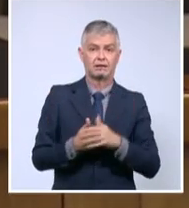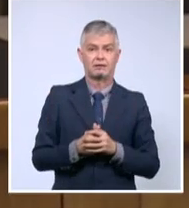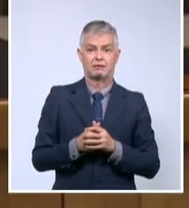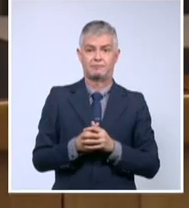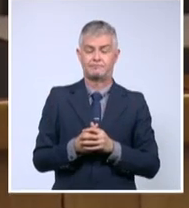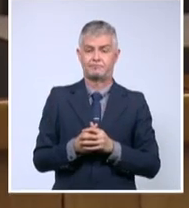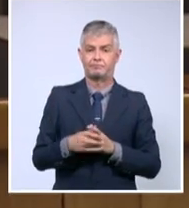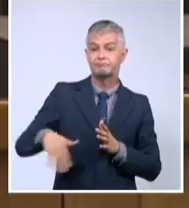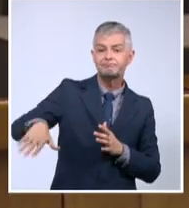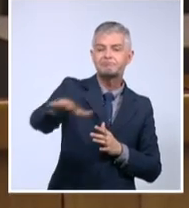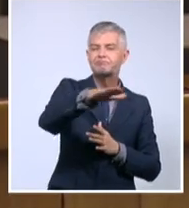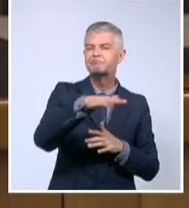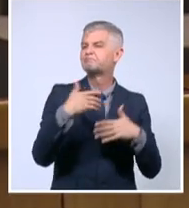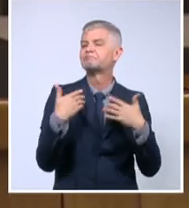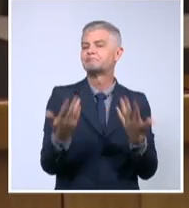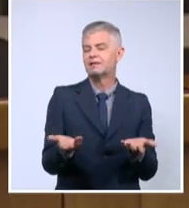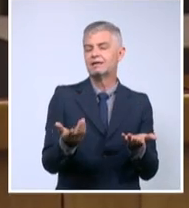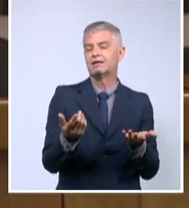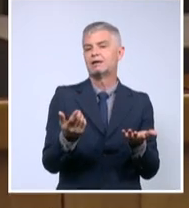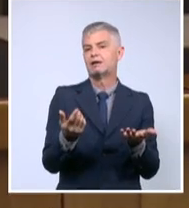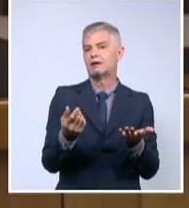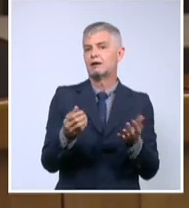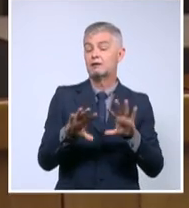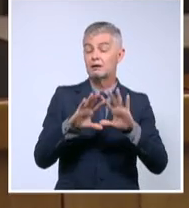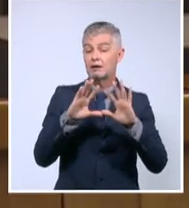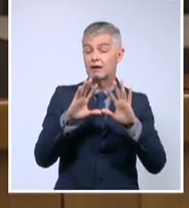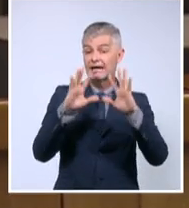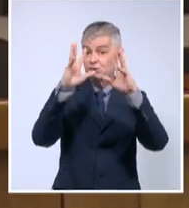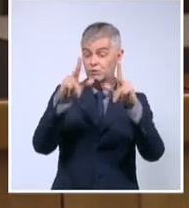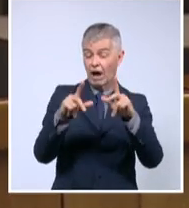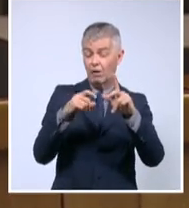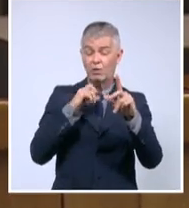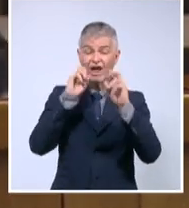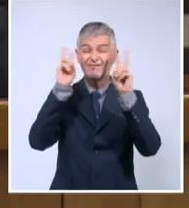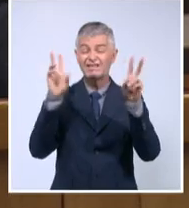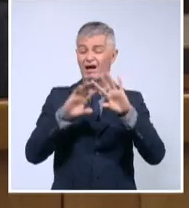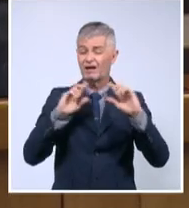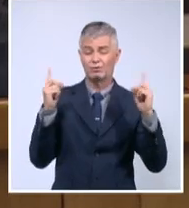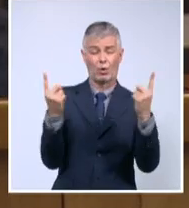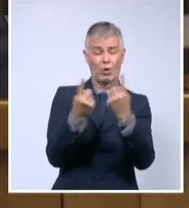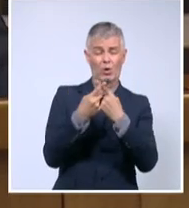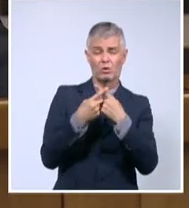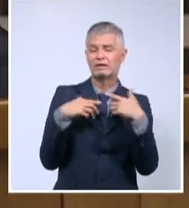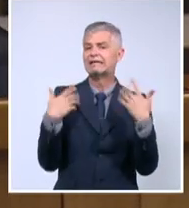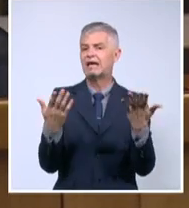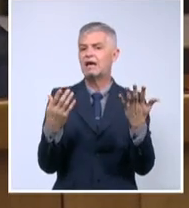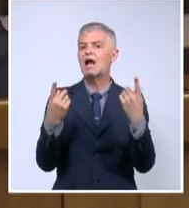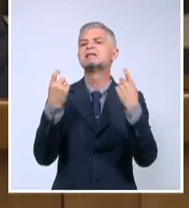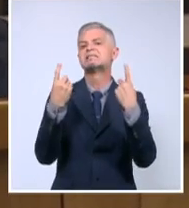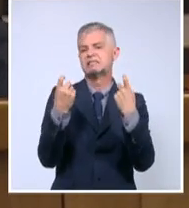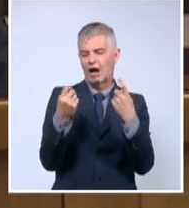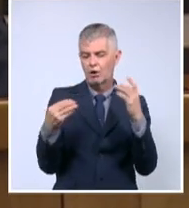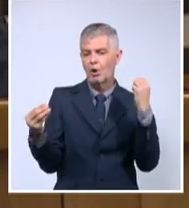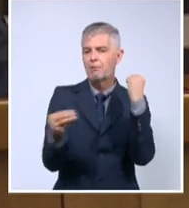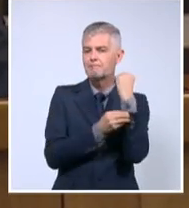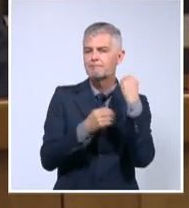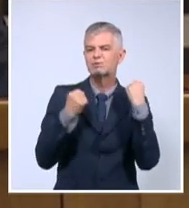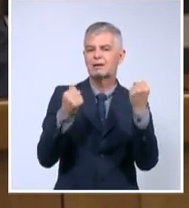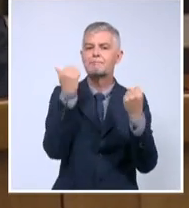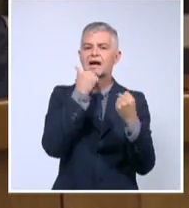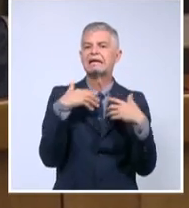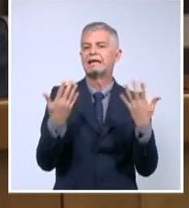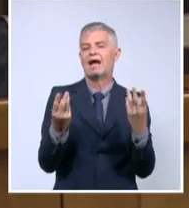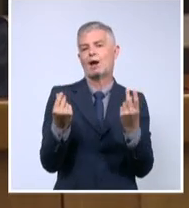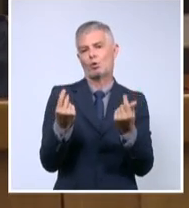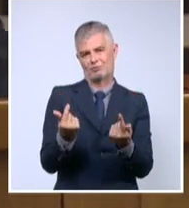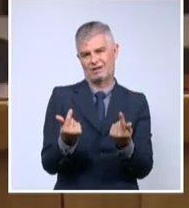Compatriotas, por su impacto en la vida de todos, es prioridad nacional potenciar la economía y lo que tribute a